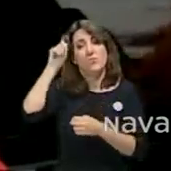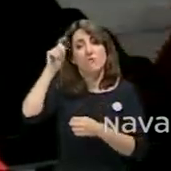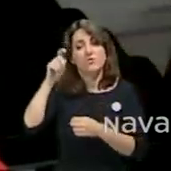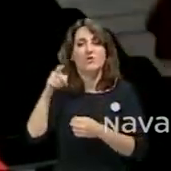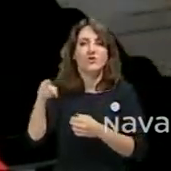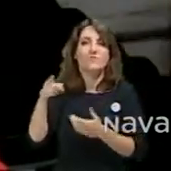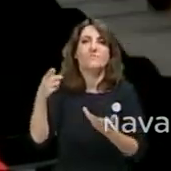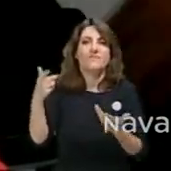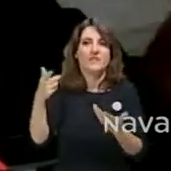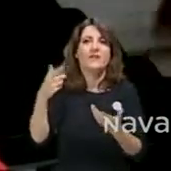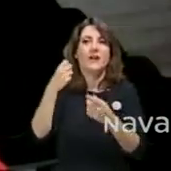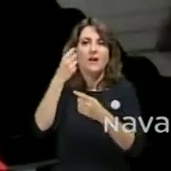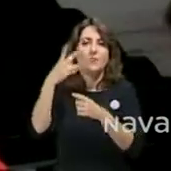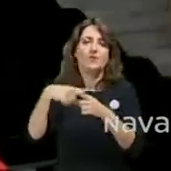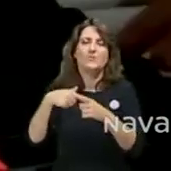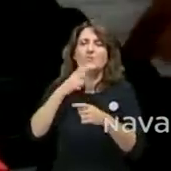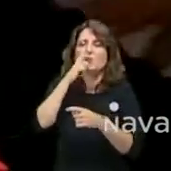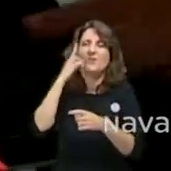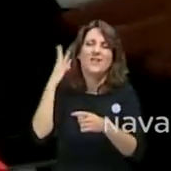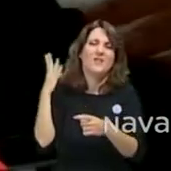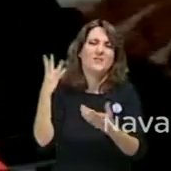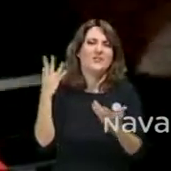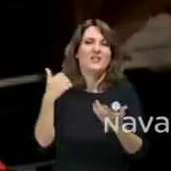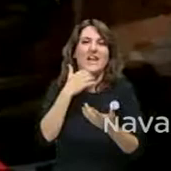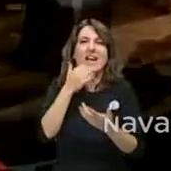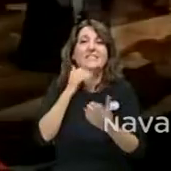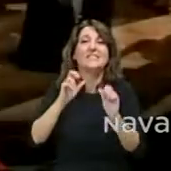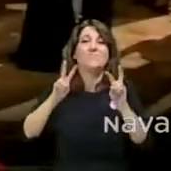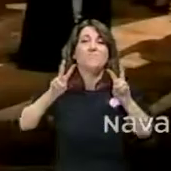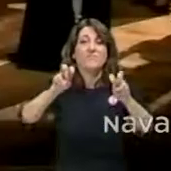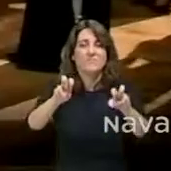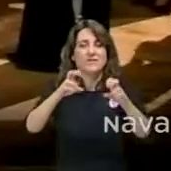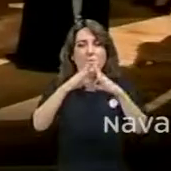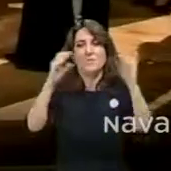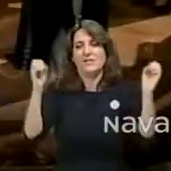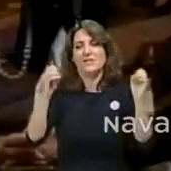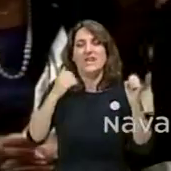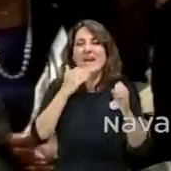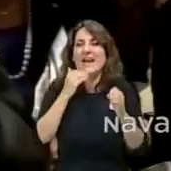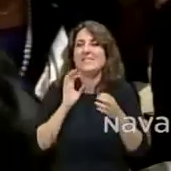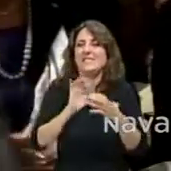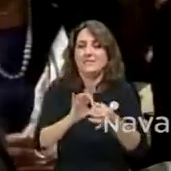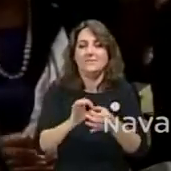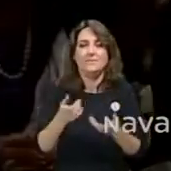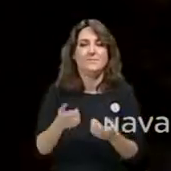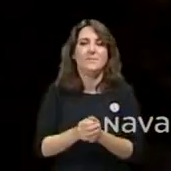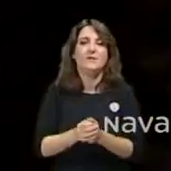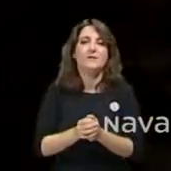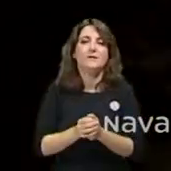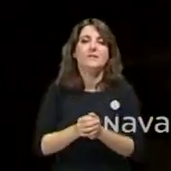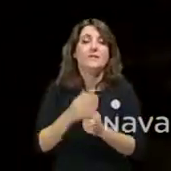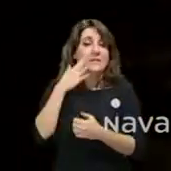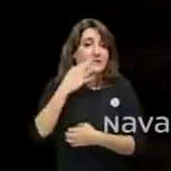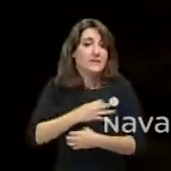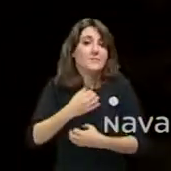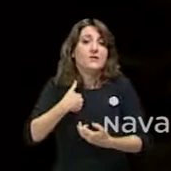de esa institución desde hace muchísimos años, prácticamente desde que comenzó, pues realmente me